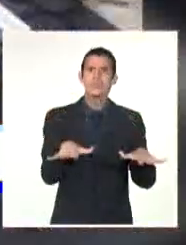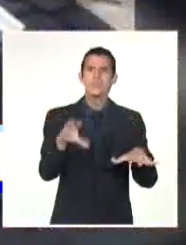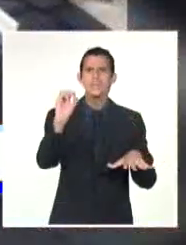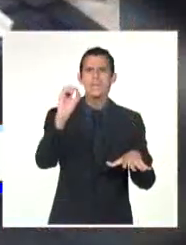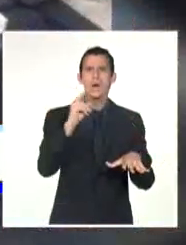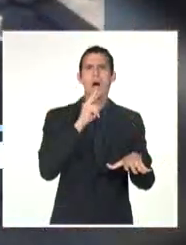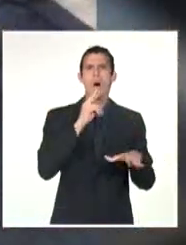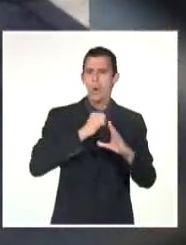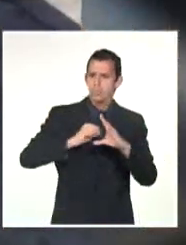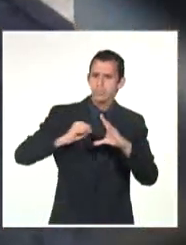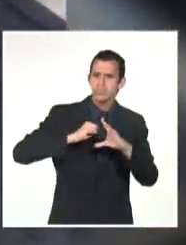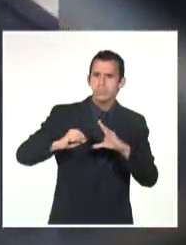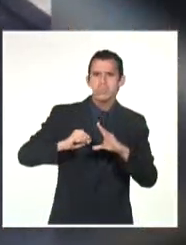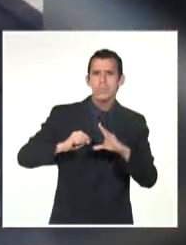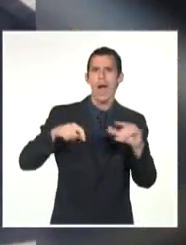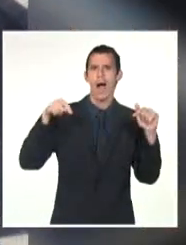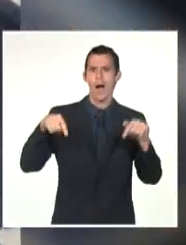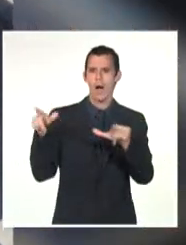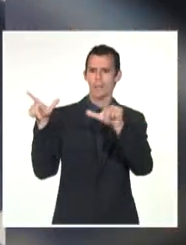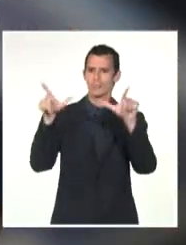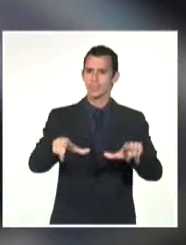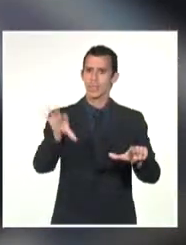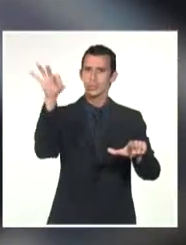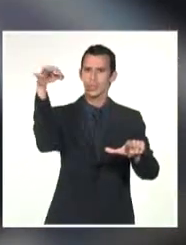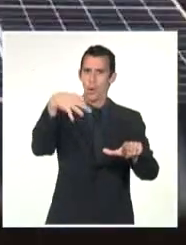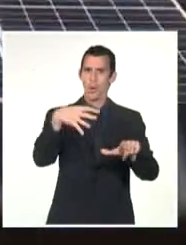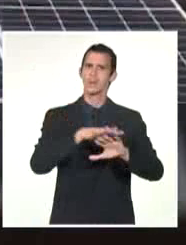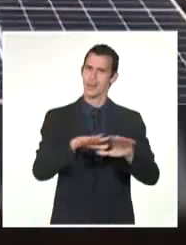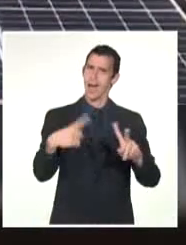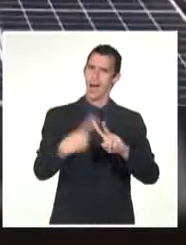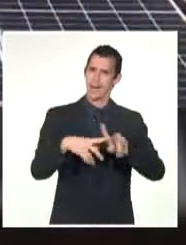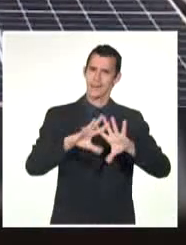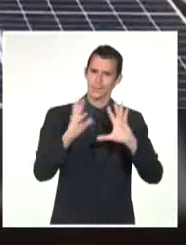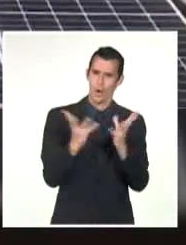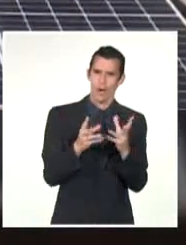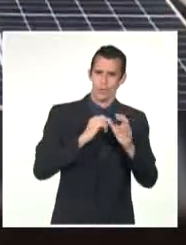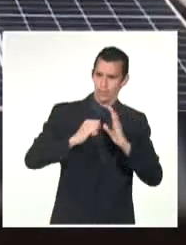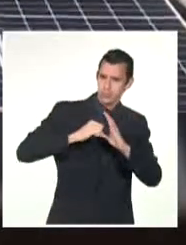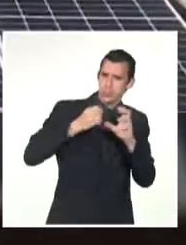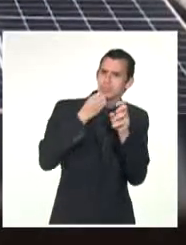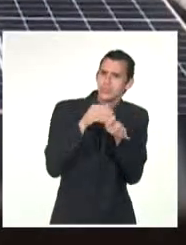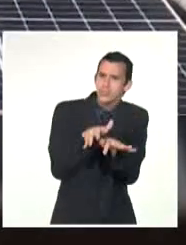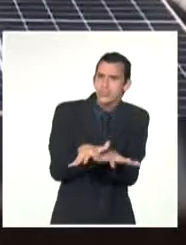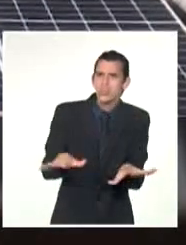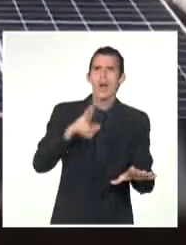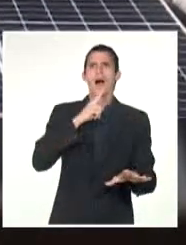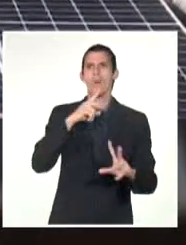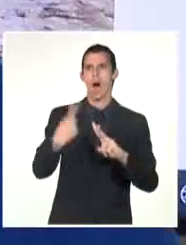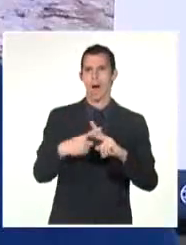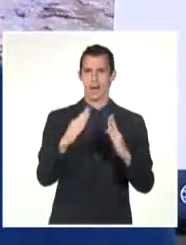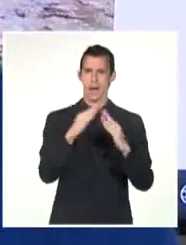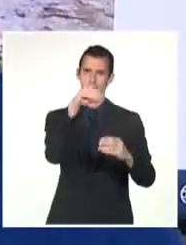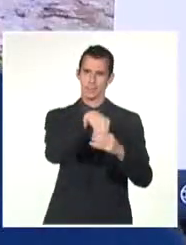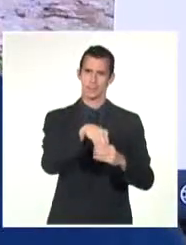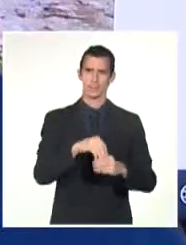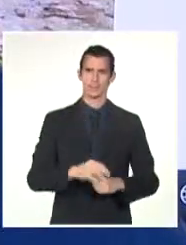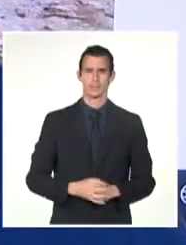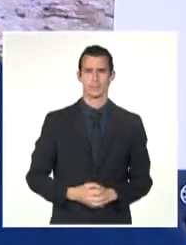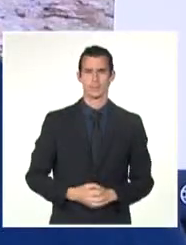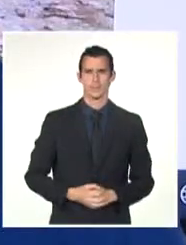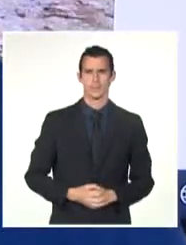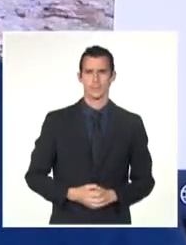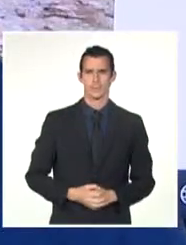que el bombeo fotovoltaico transforma la calidad del servicio. Primero